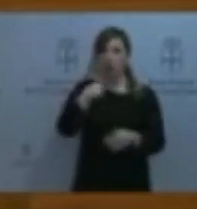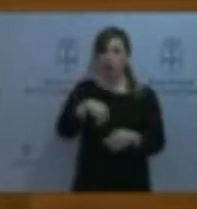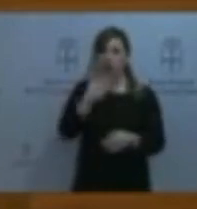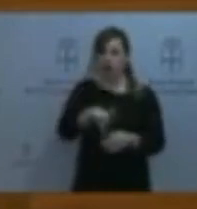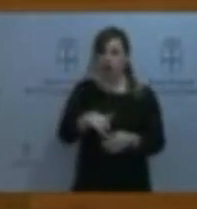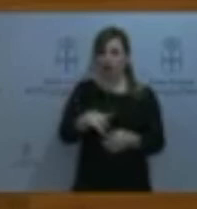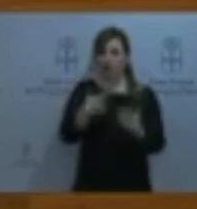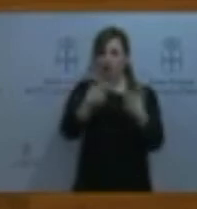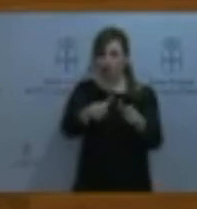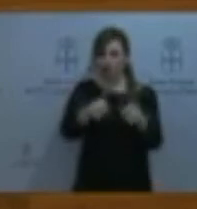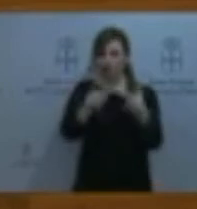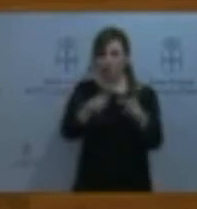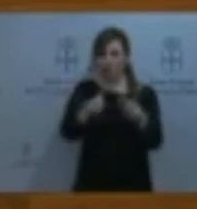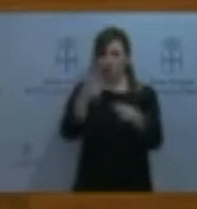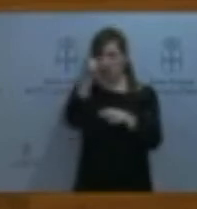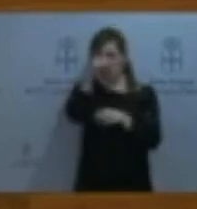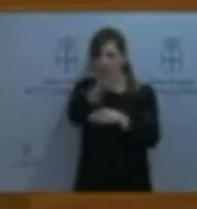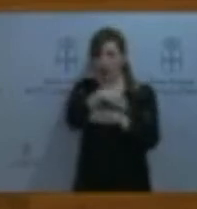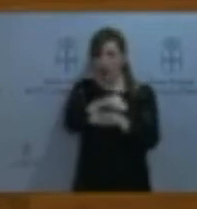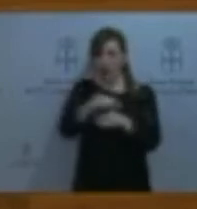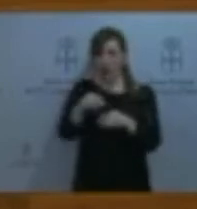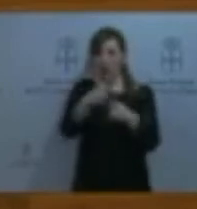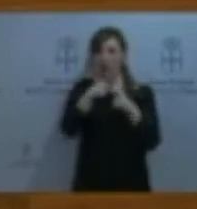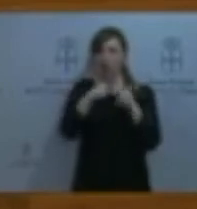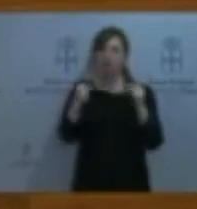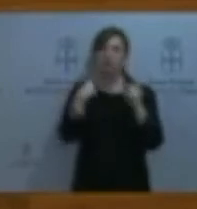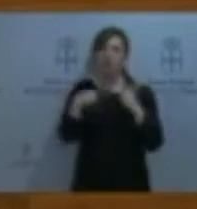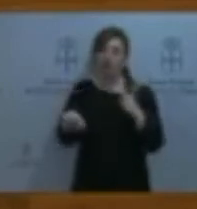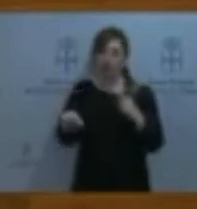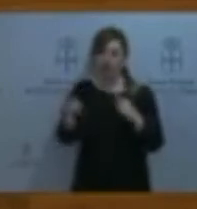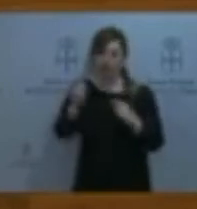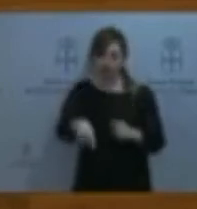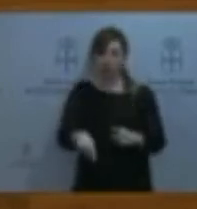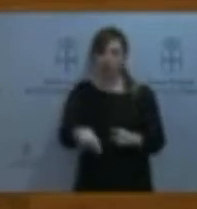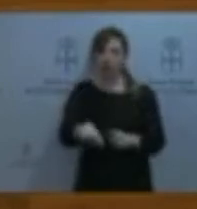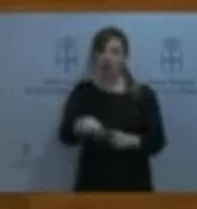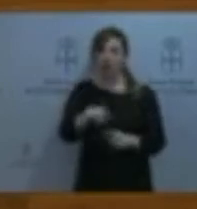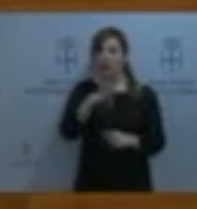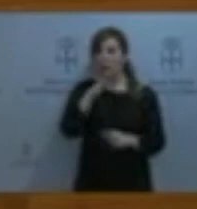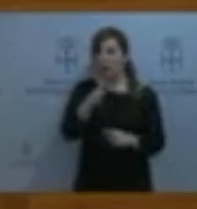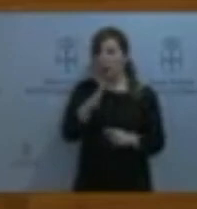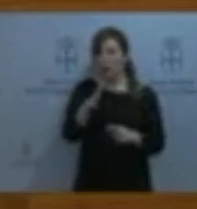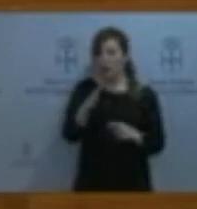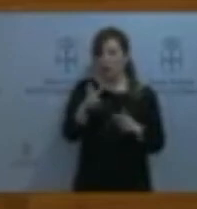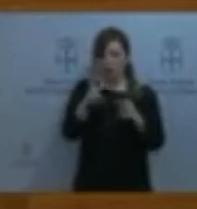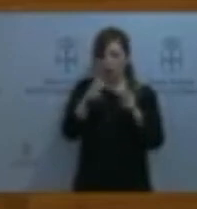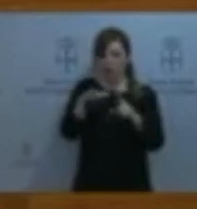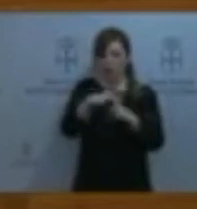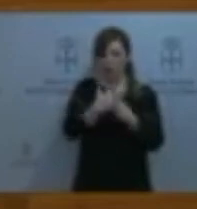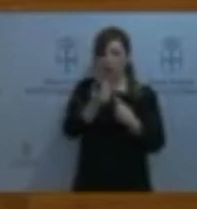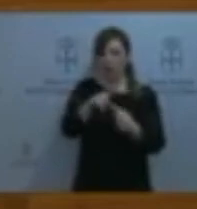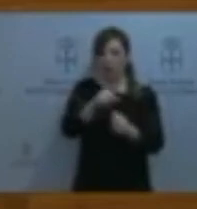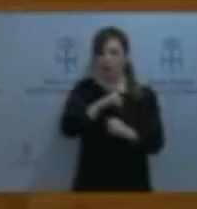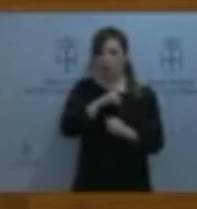el sector ganadero, y pierde toda Asturias con este tremendo espectáculo, y esperamos que realmente podamos hacer